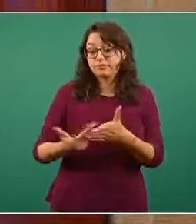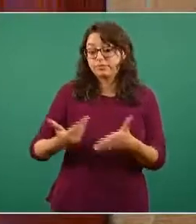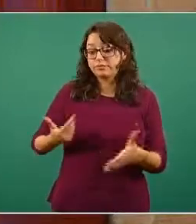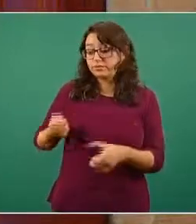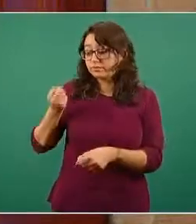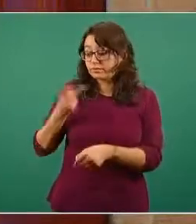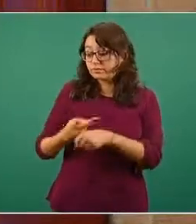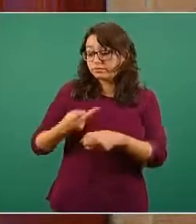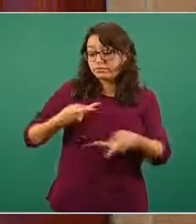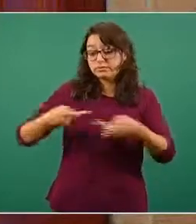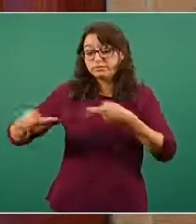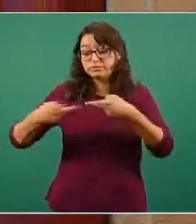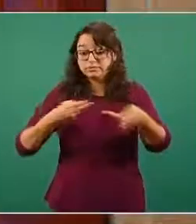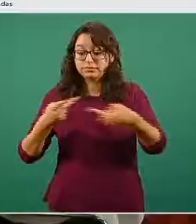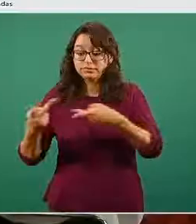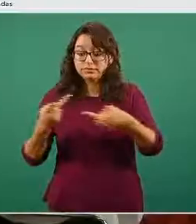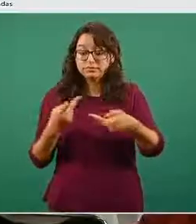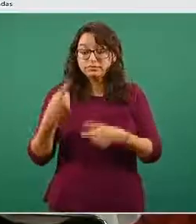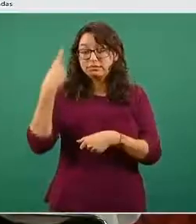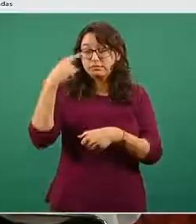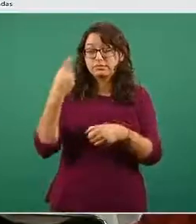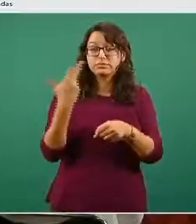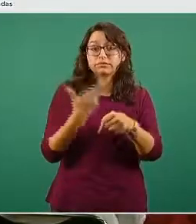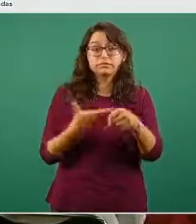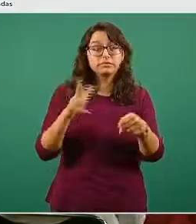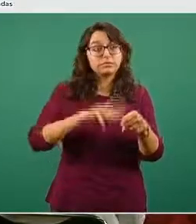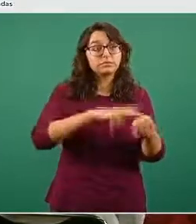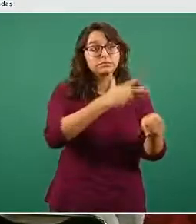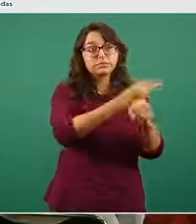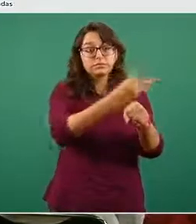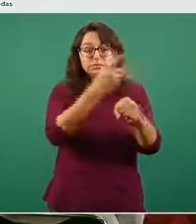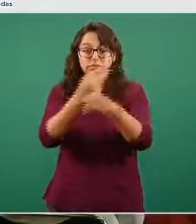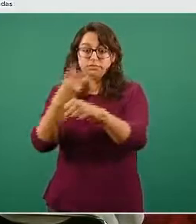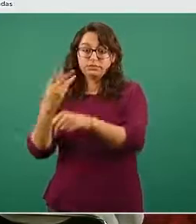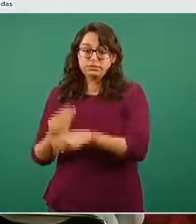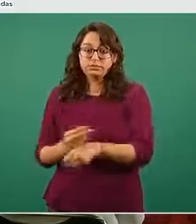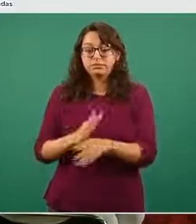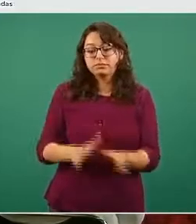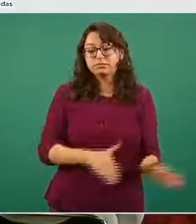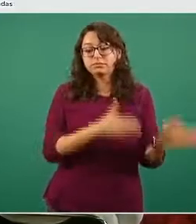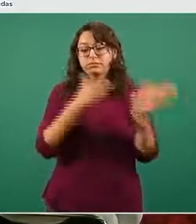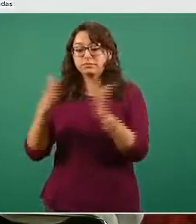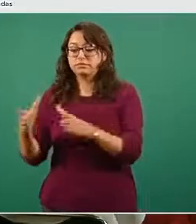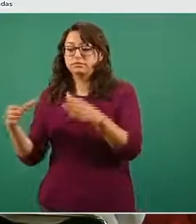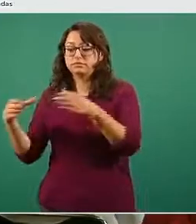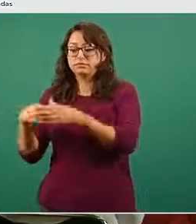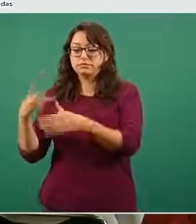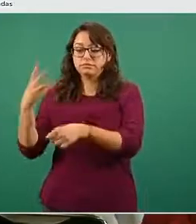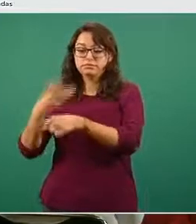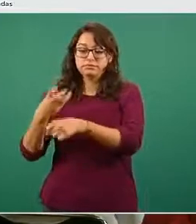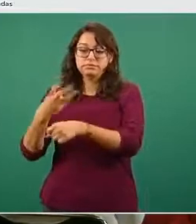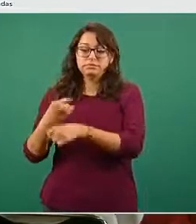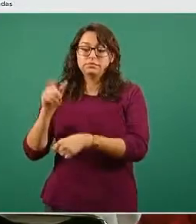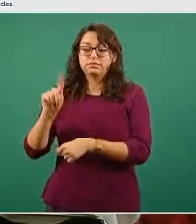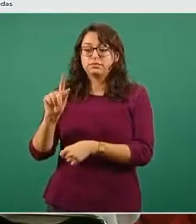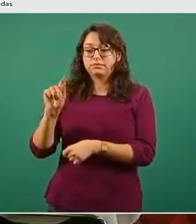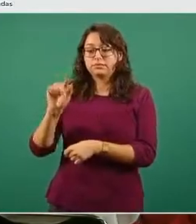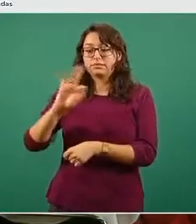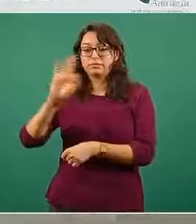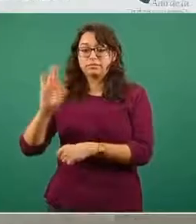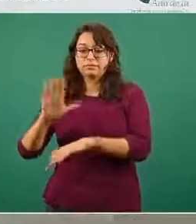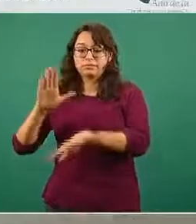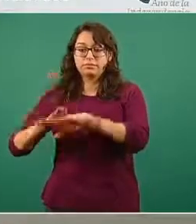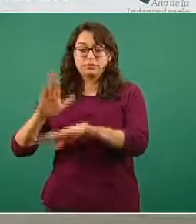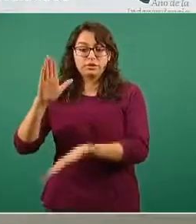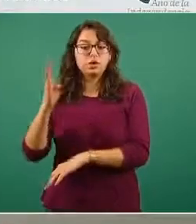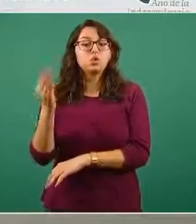de tener que implementar una reconversión. Para las que ya superaron este rango, es decir, el del 70%, que el día de hoy son